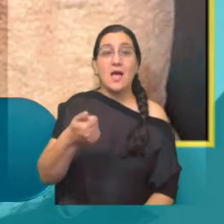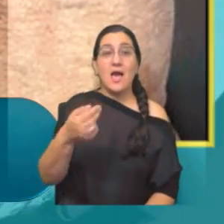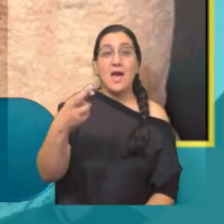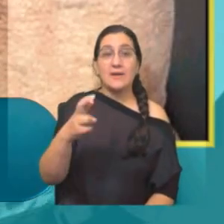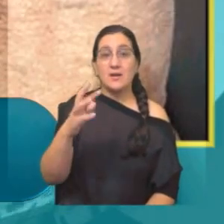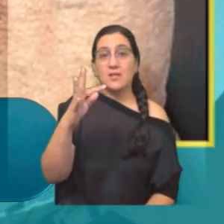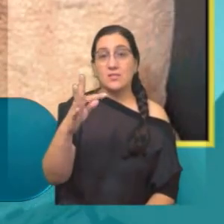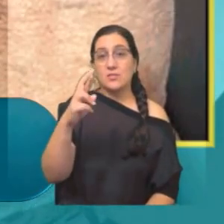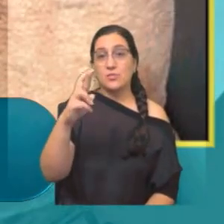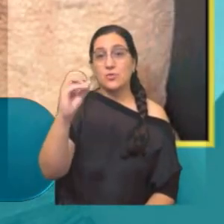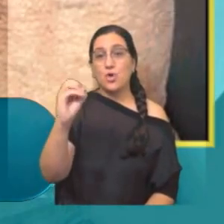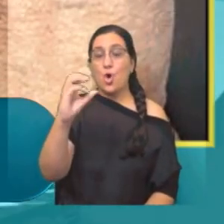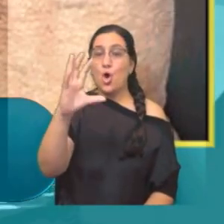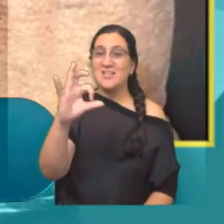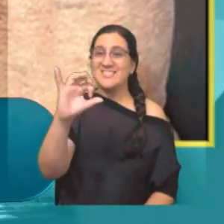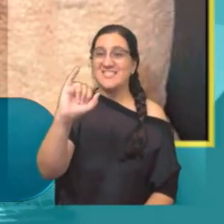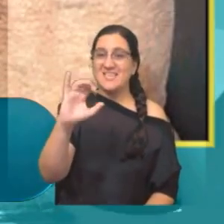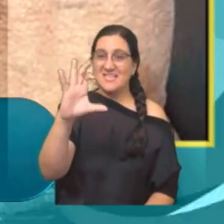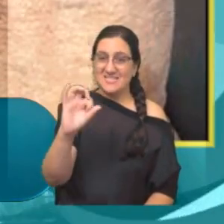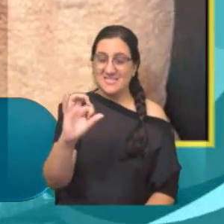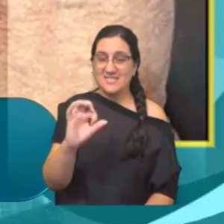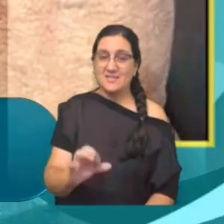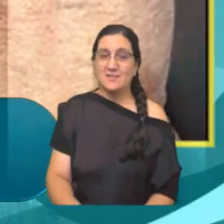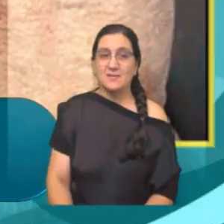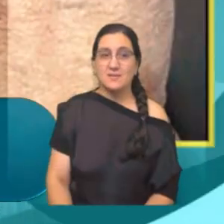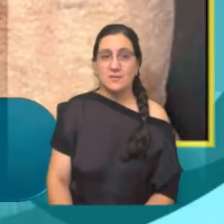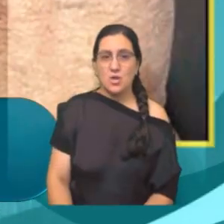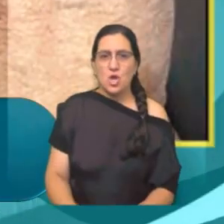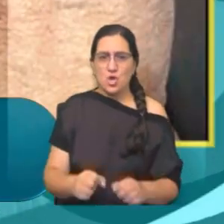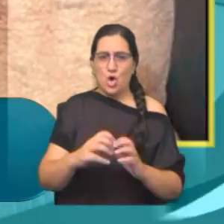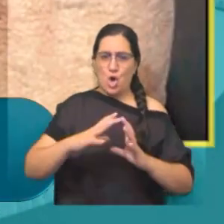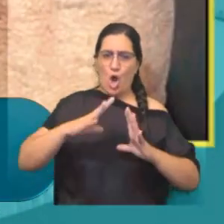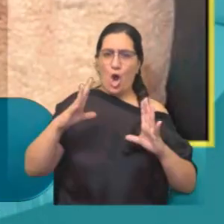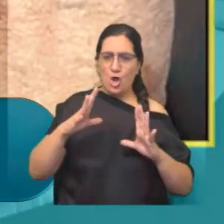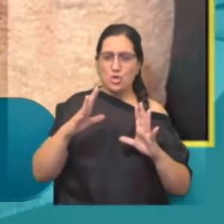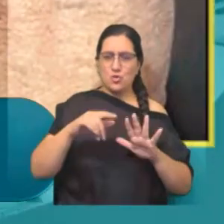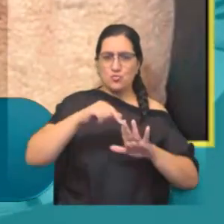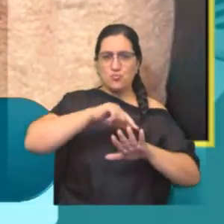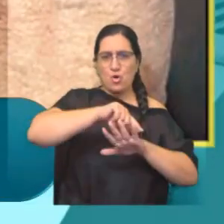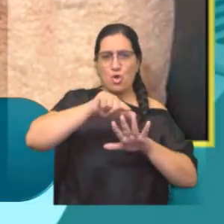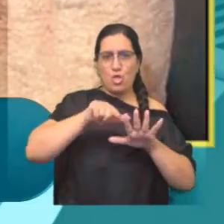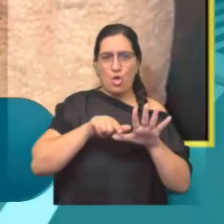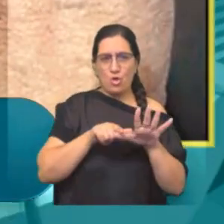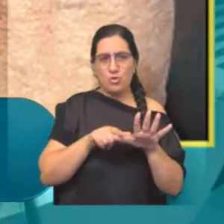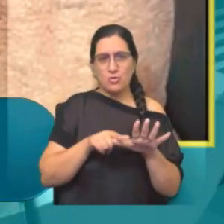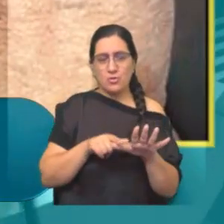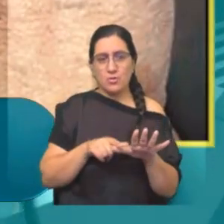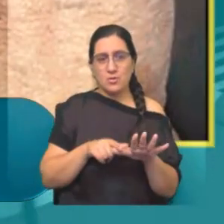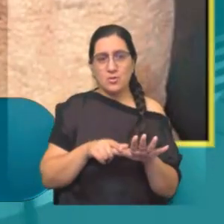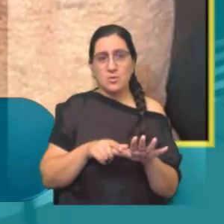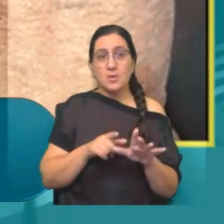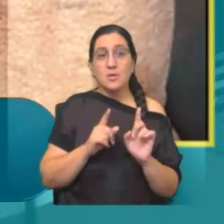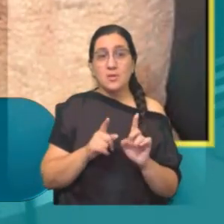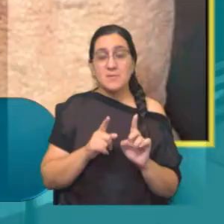¿qué? Que también que tiene que ver con lo articular. Una mano grande, más redondeada. Son procesos reumatoideos también,